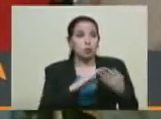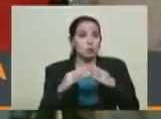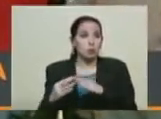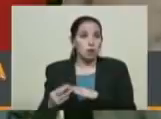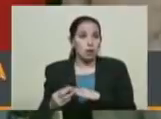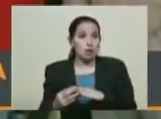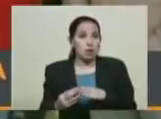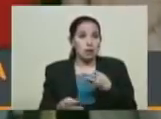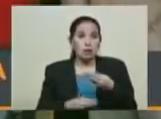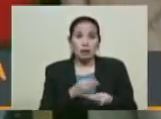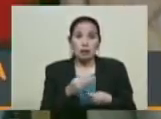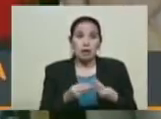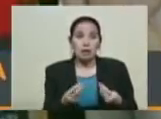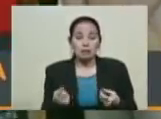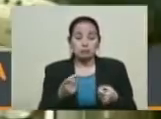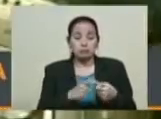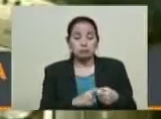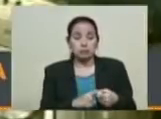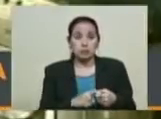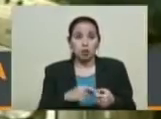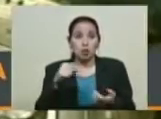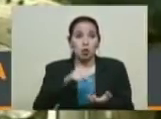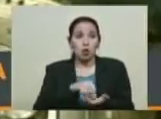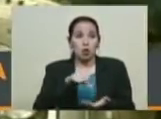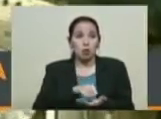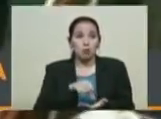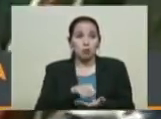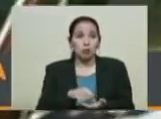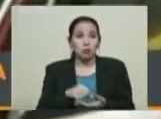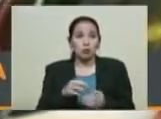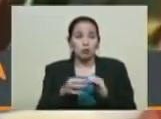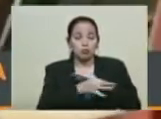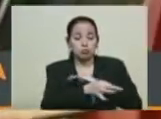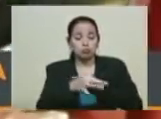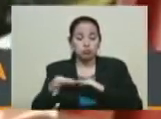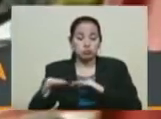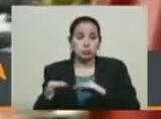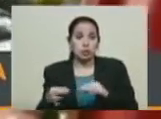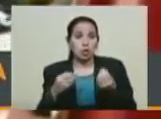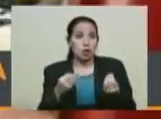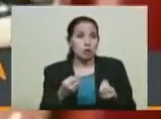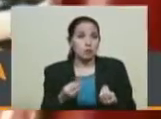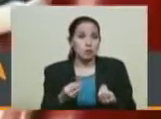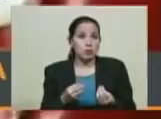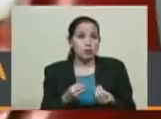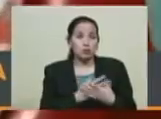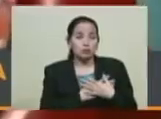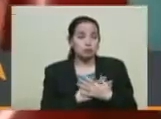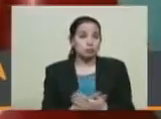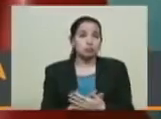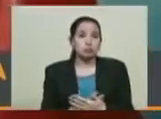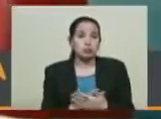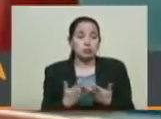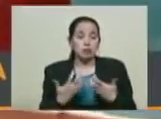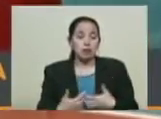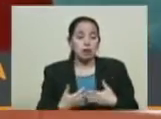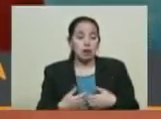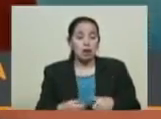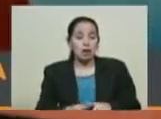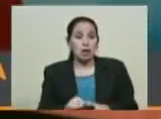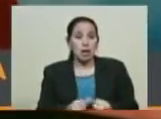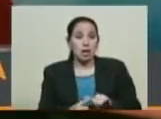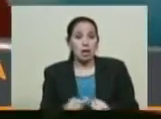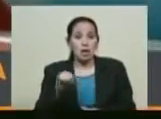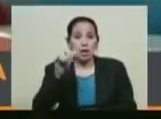conforman el punto y círculo de esta unidad. Me acompaña en este momento el ingeniero Tulio, que